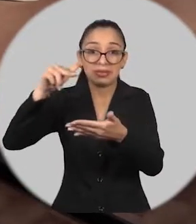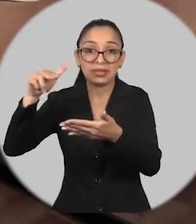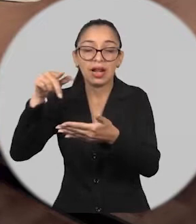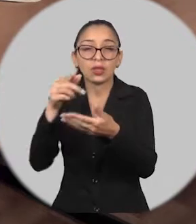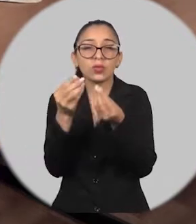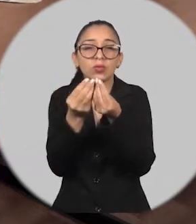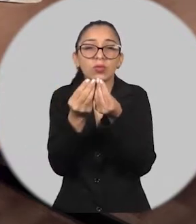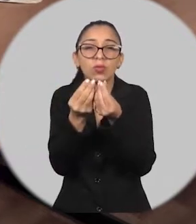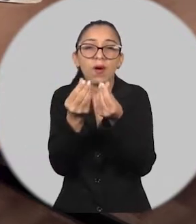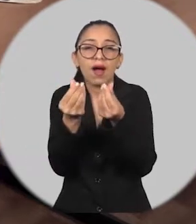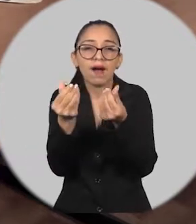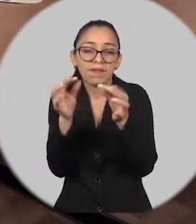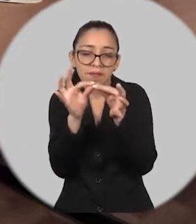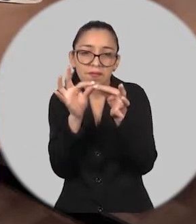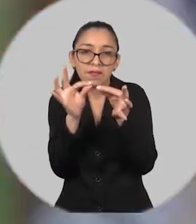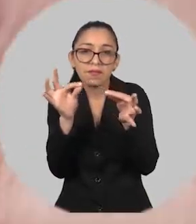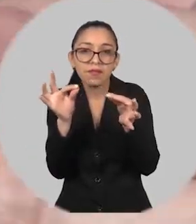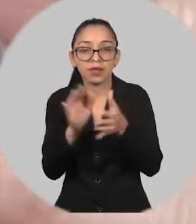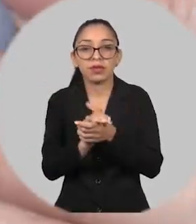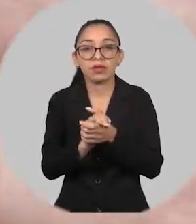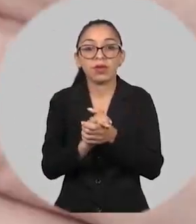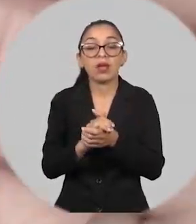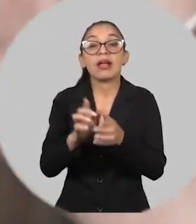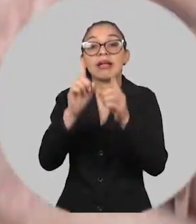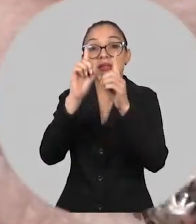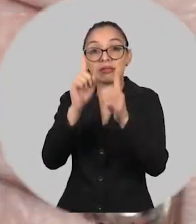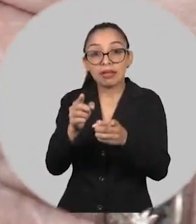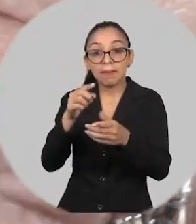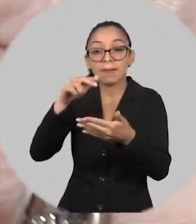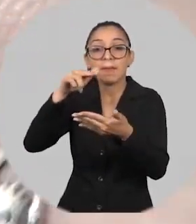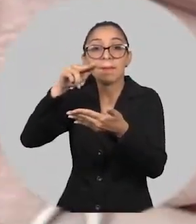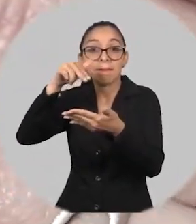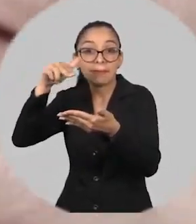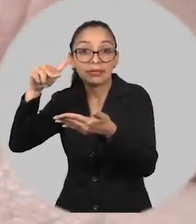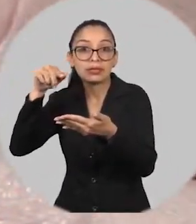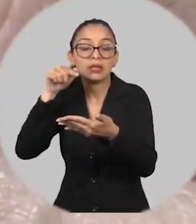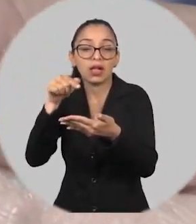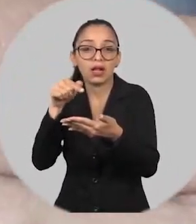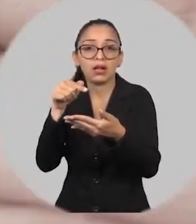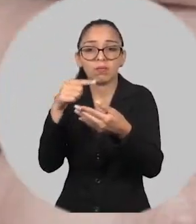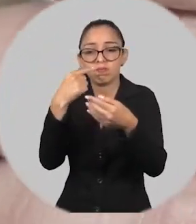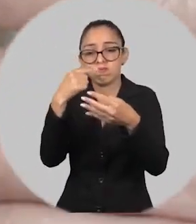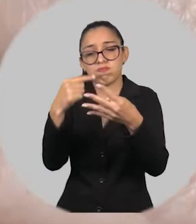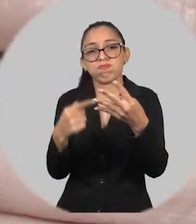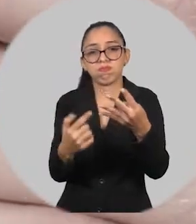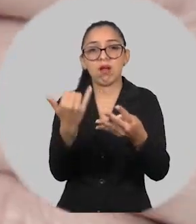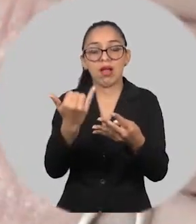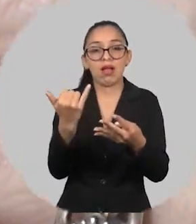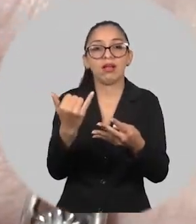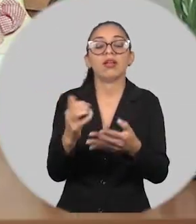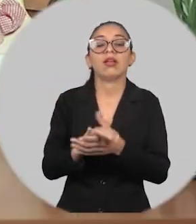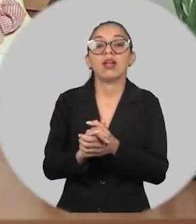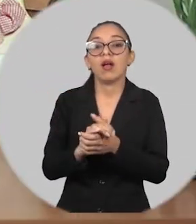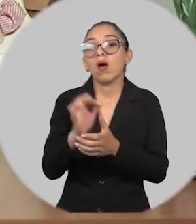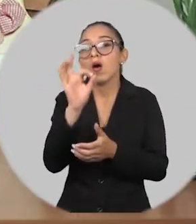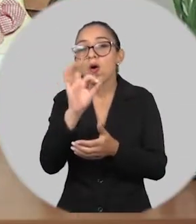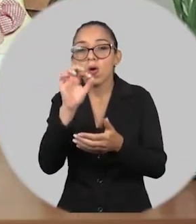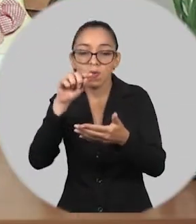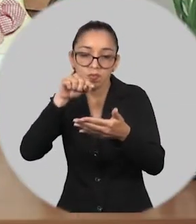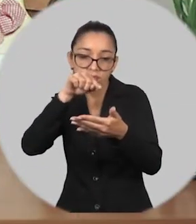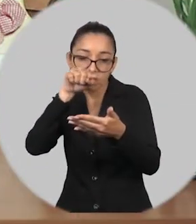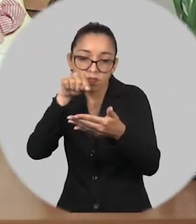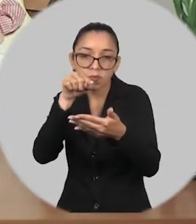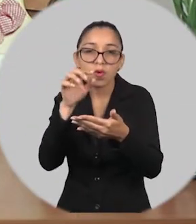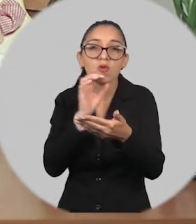estos de cerdas suavecitas, y generalmente uso los chatos y los angulares. También los pinceles redondos o